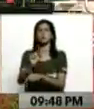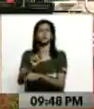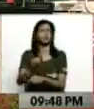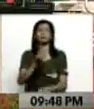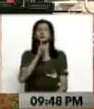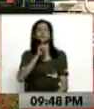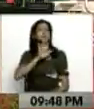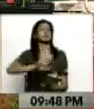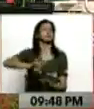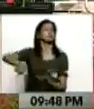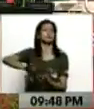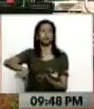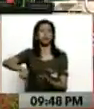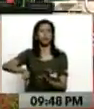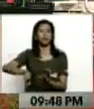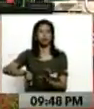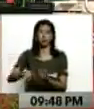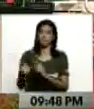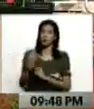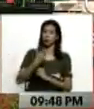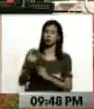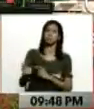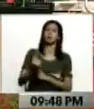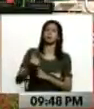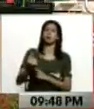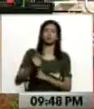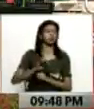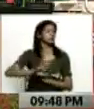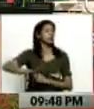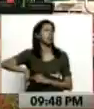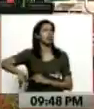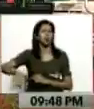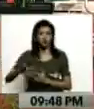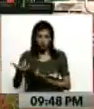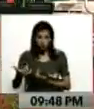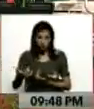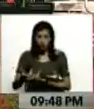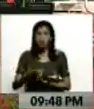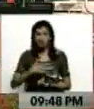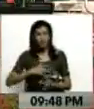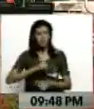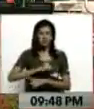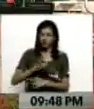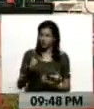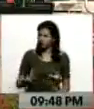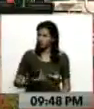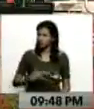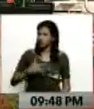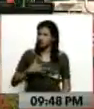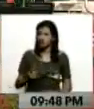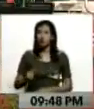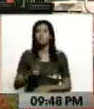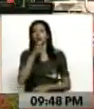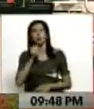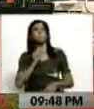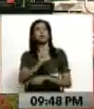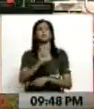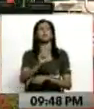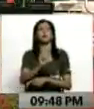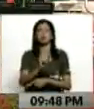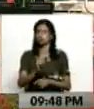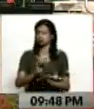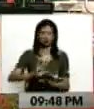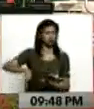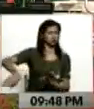un periodista porque lo quieren mandar ya cosas no cosas